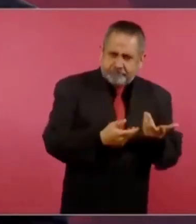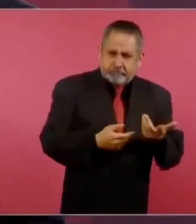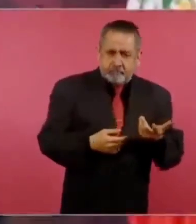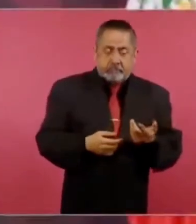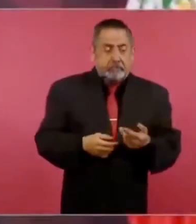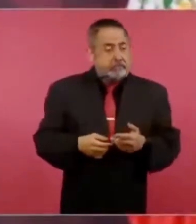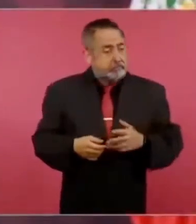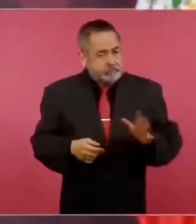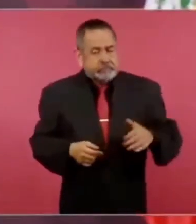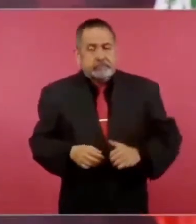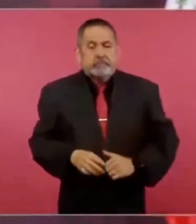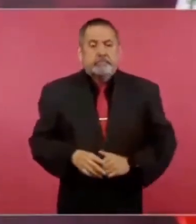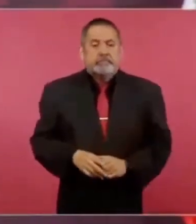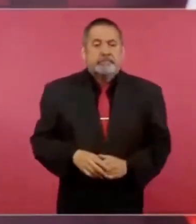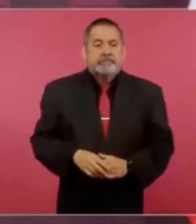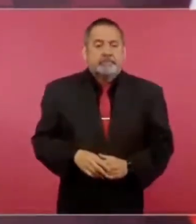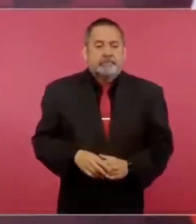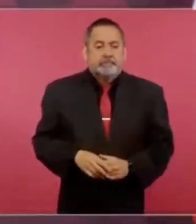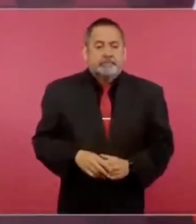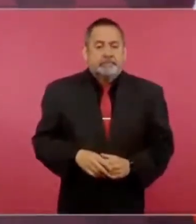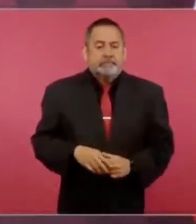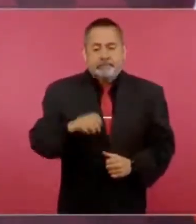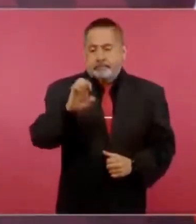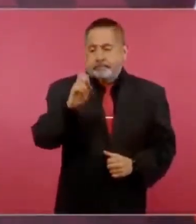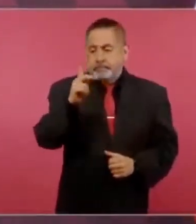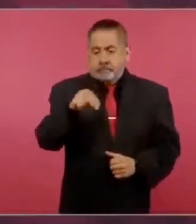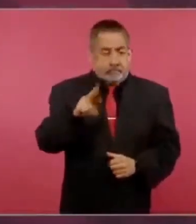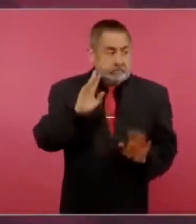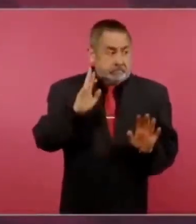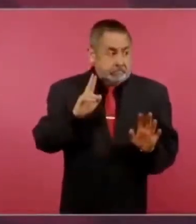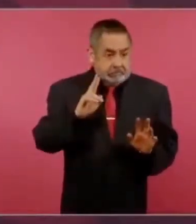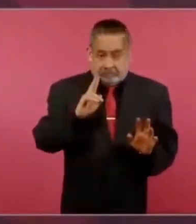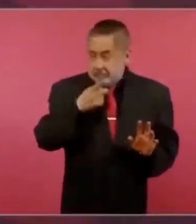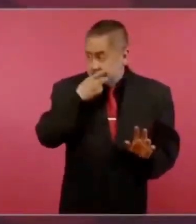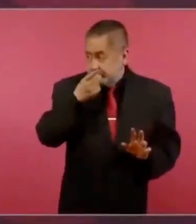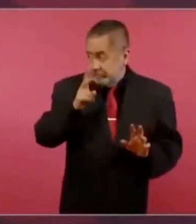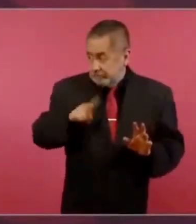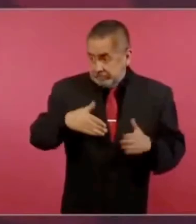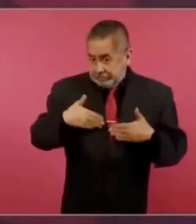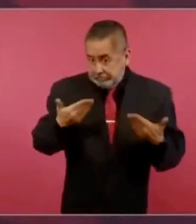Pero no sé si el licenciado Peña hable de eso.